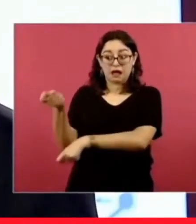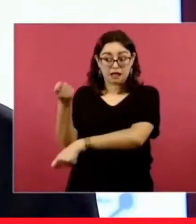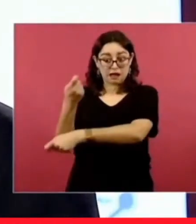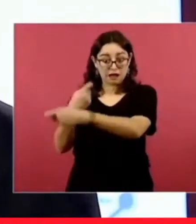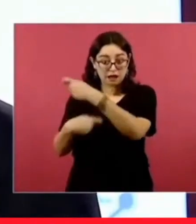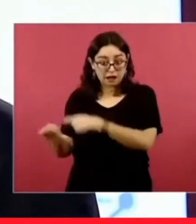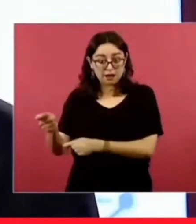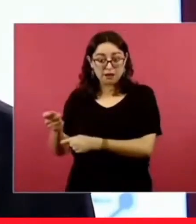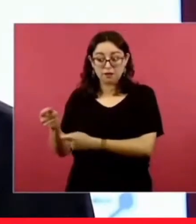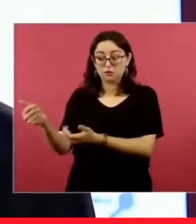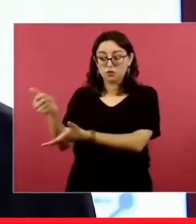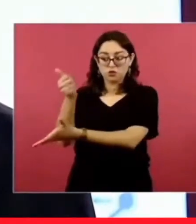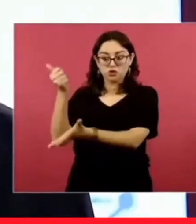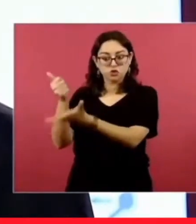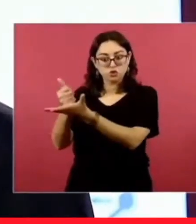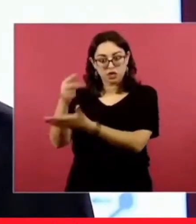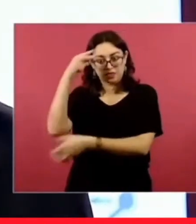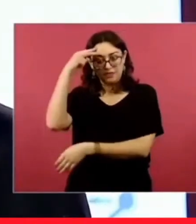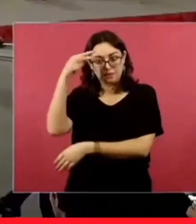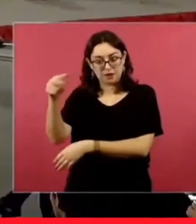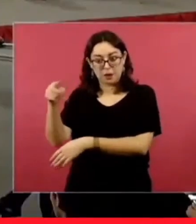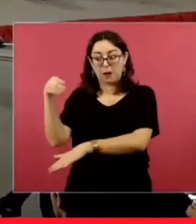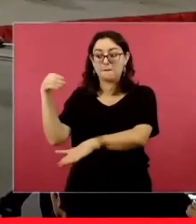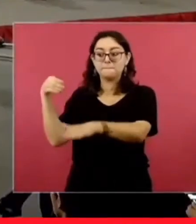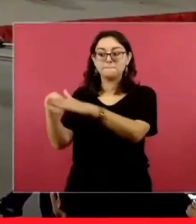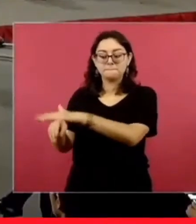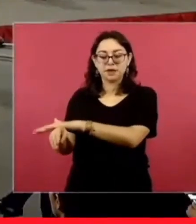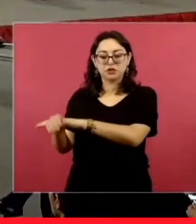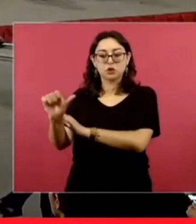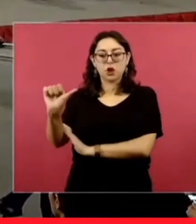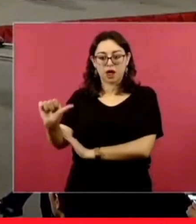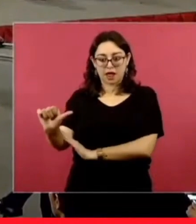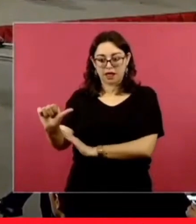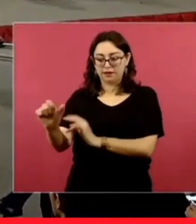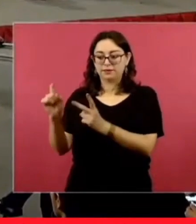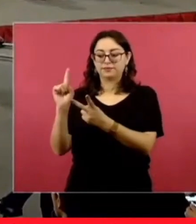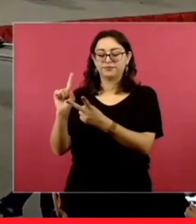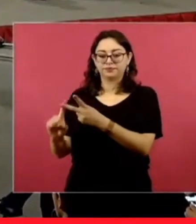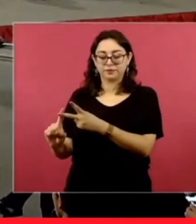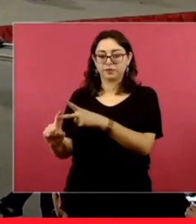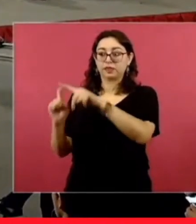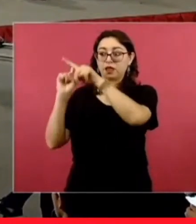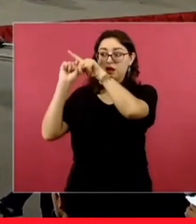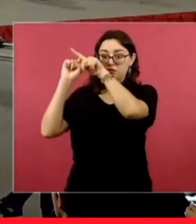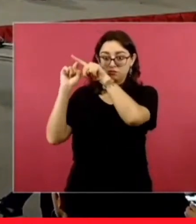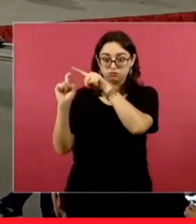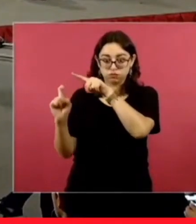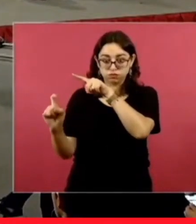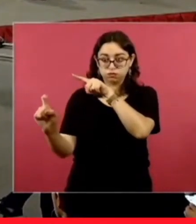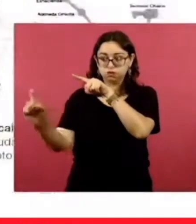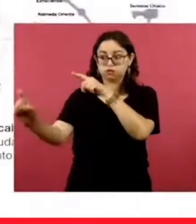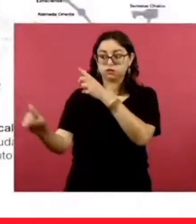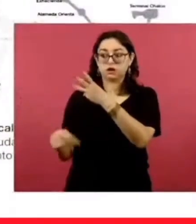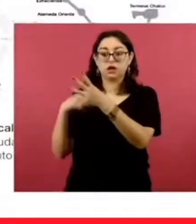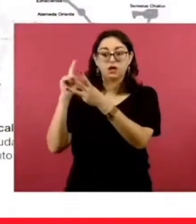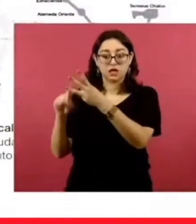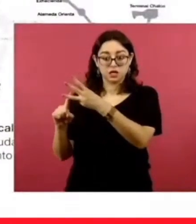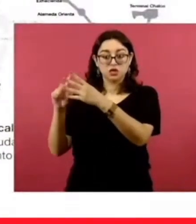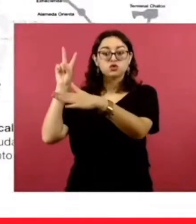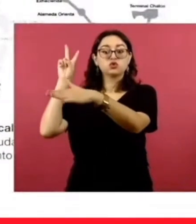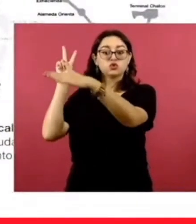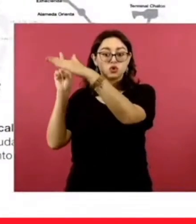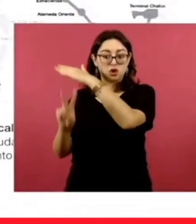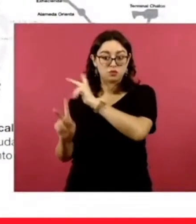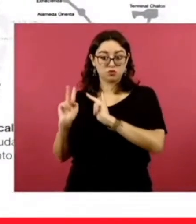Estaríamos conectando con la línea del metro, con el cablebus y el trolebus elevado. Todo esto en esta